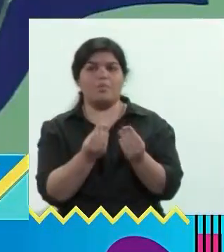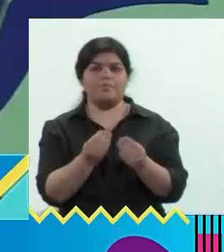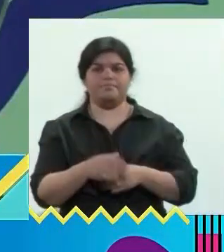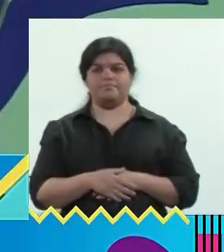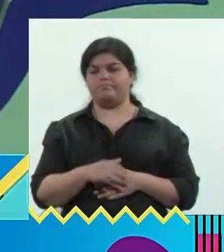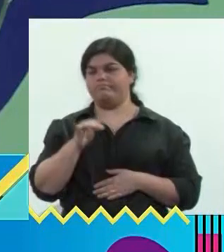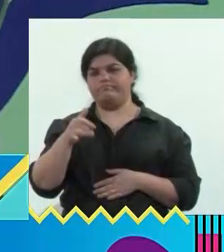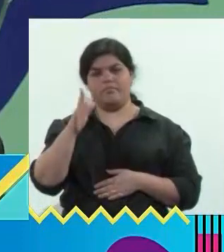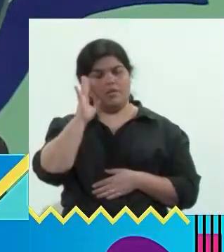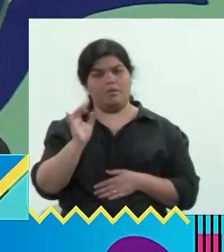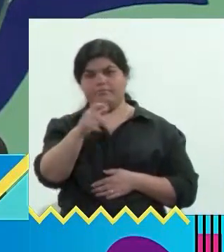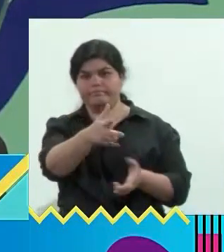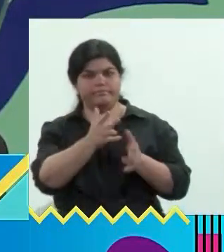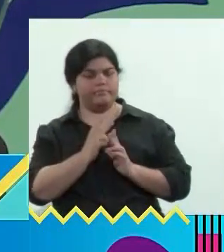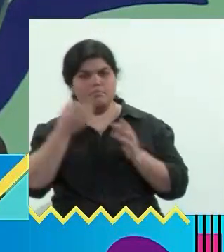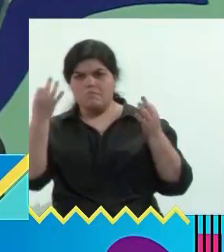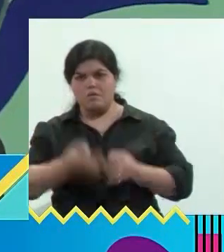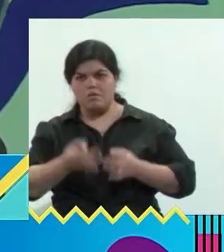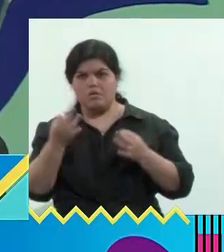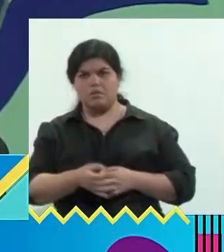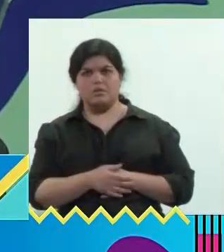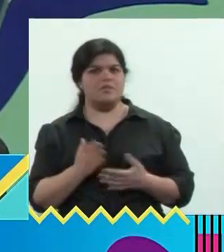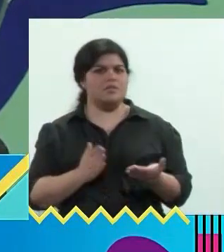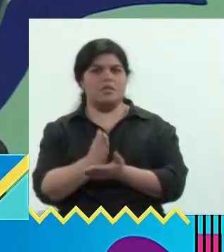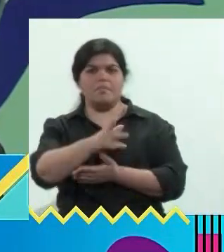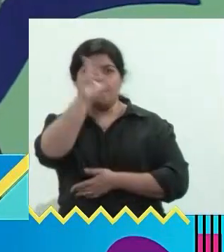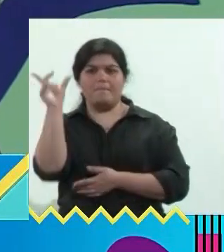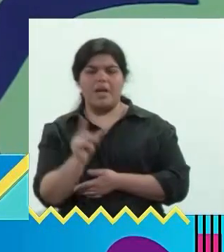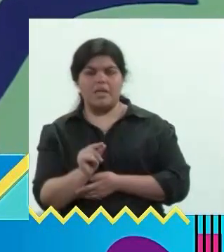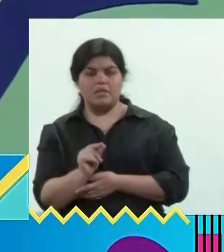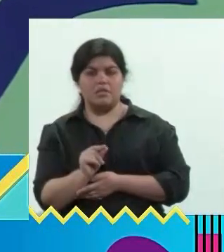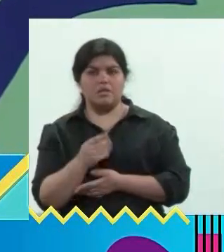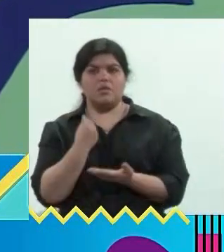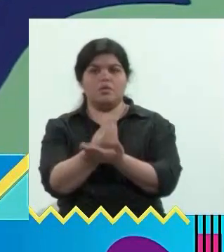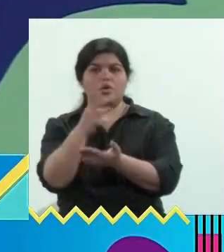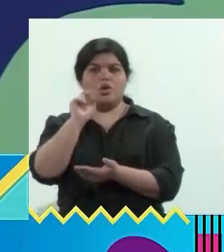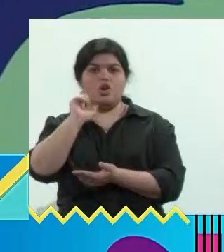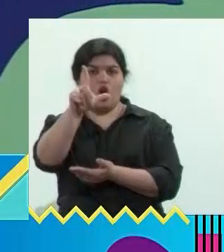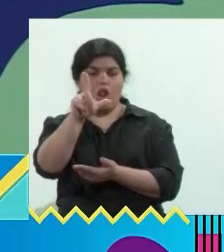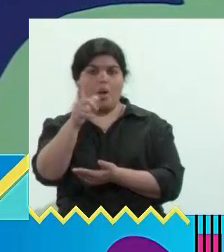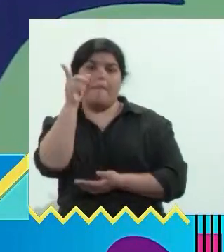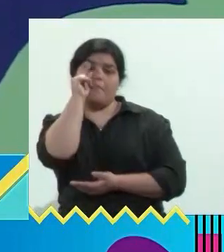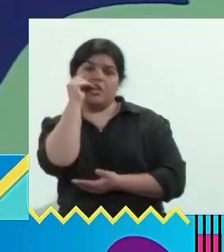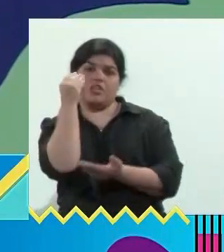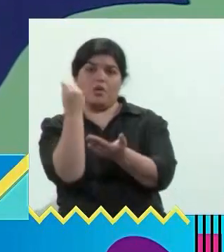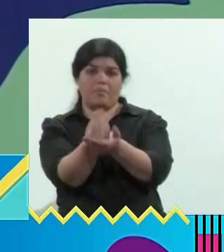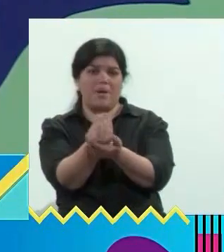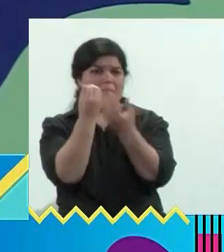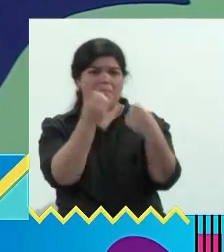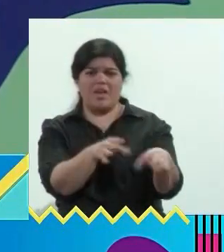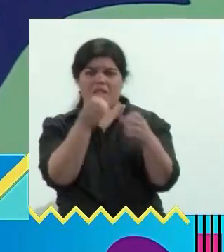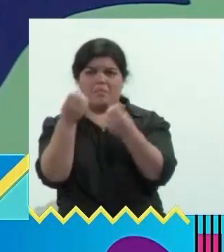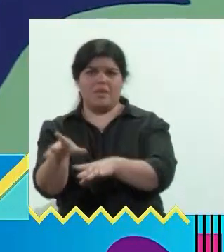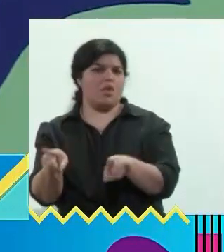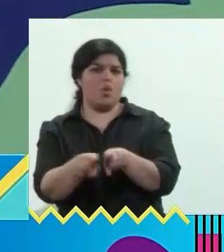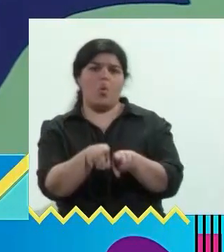fenómeno se da en todos los países. Hay una pérdida de rol de los liderazgos, especialmente políticos, y que son muy importantes. Pasa también